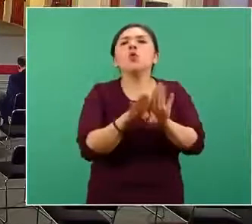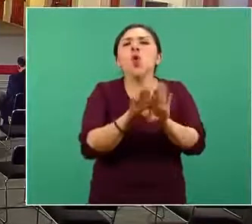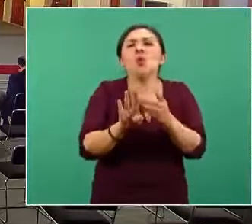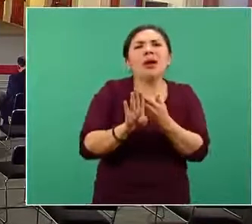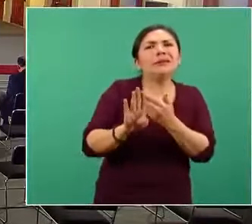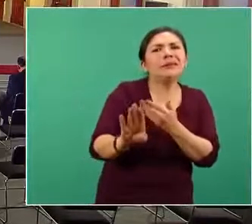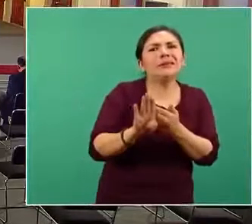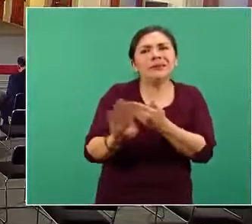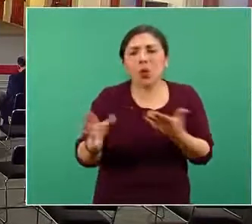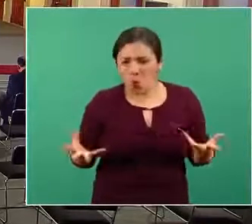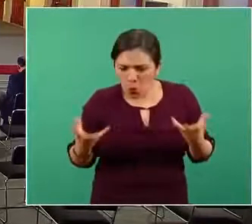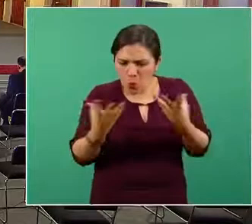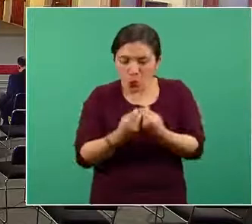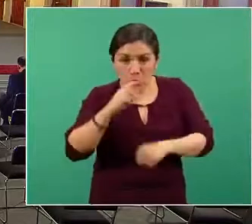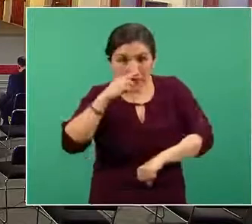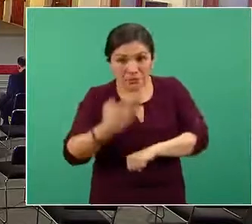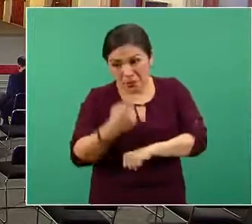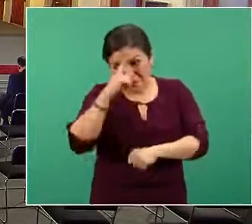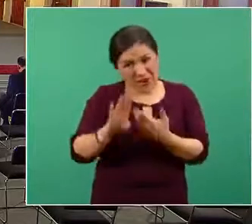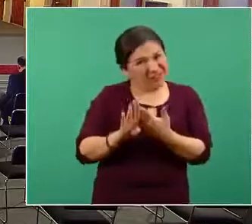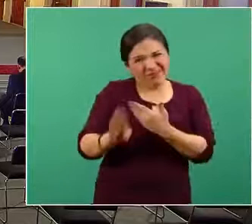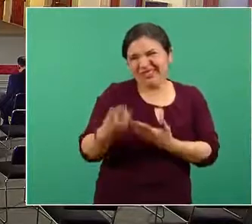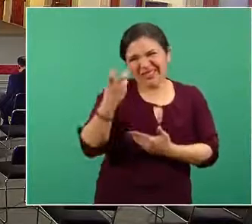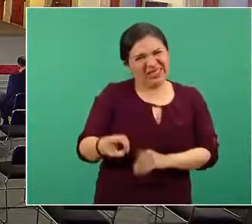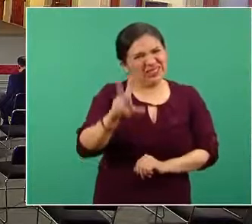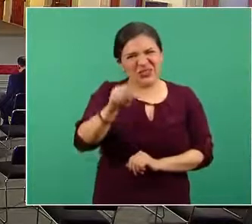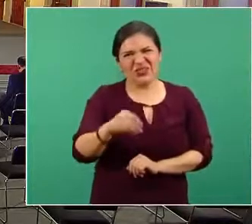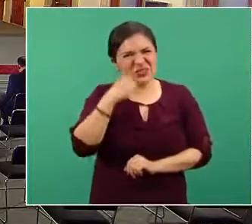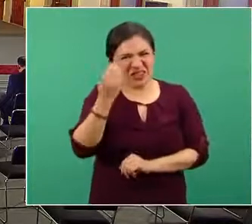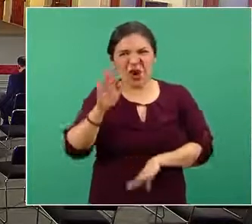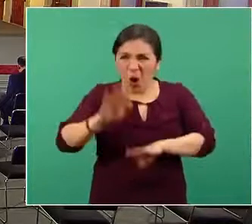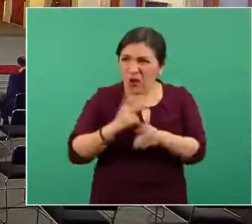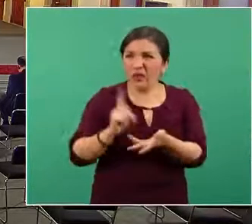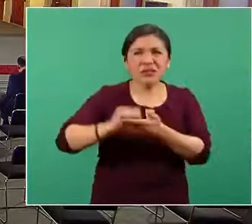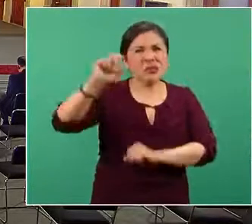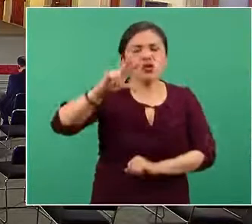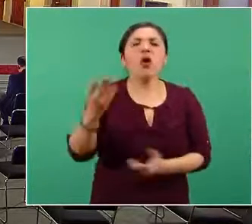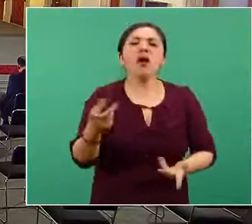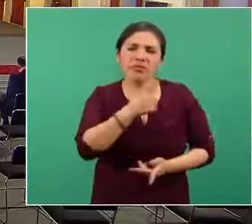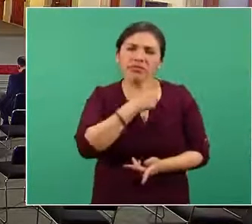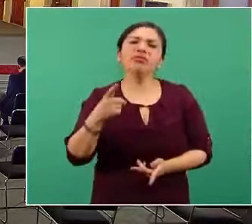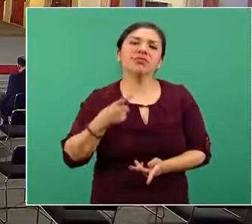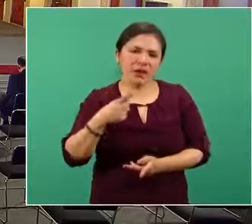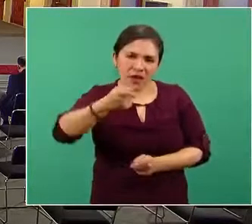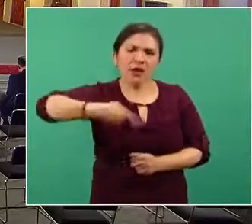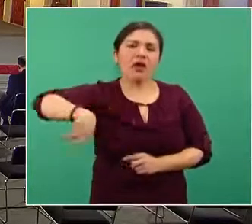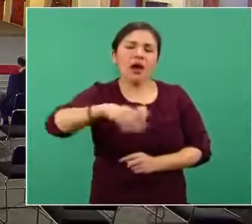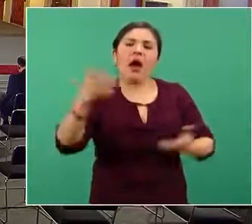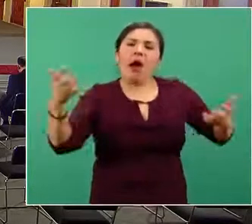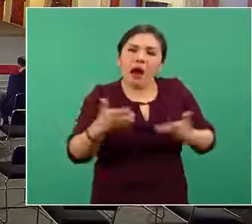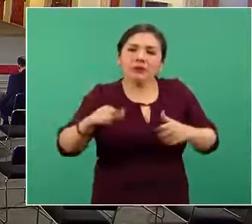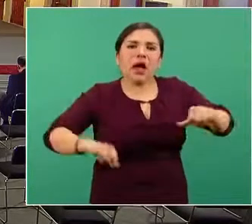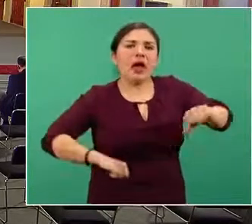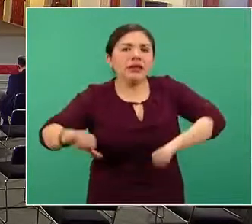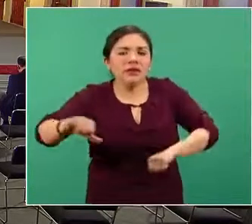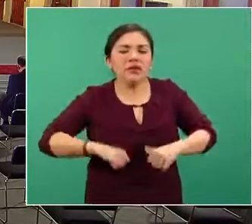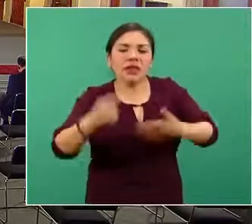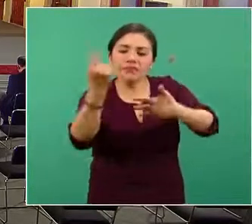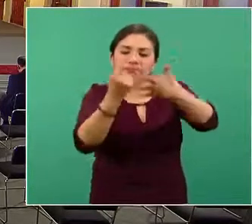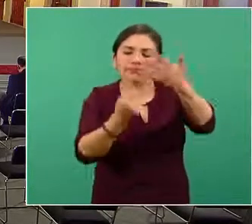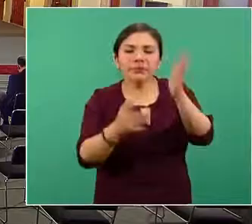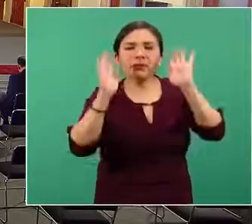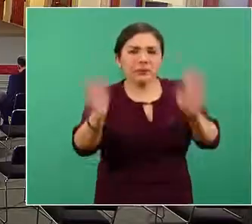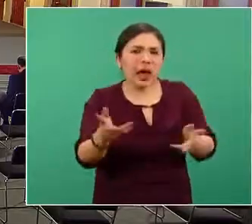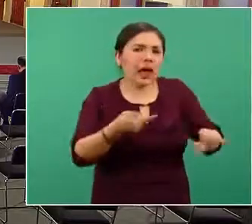podemos todos juntos evitar esta situación para el país es que pongamos en práctica diferentes acciones que se han